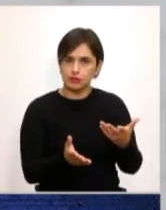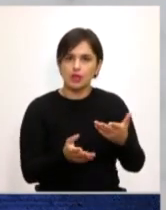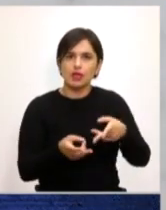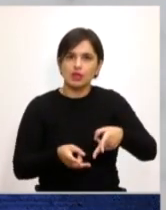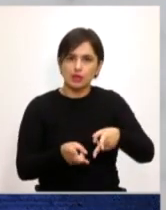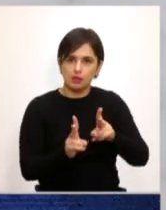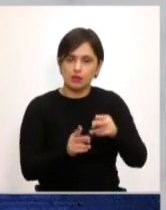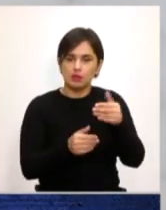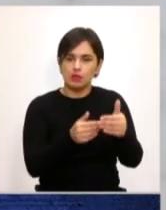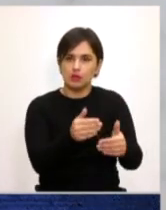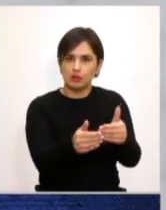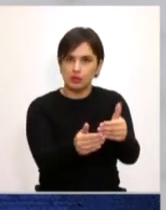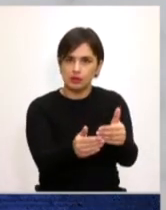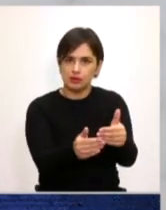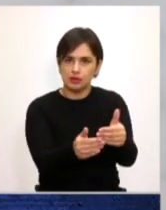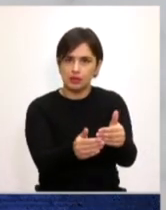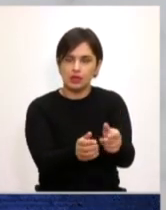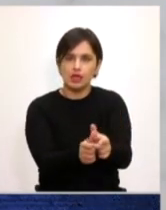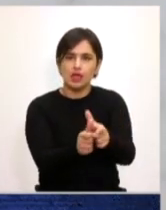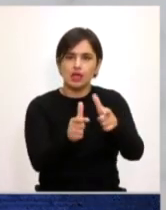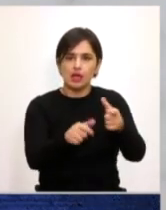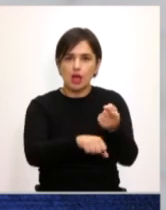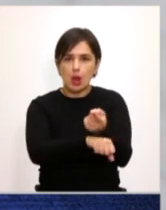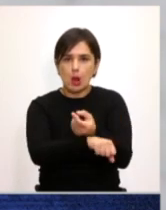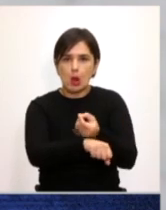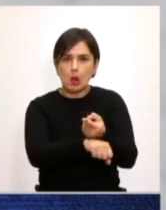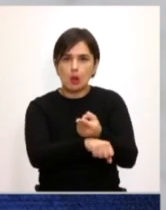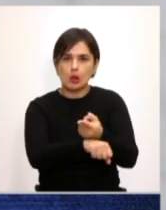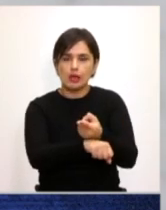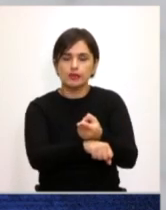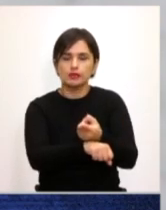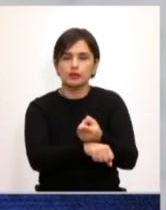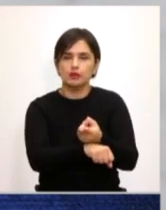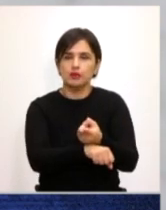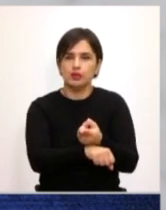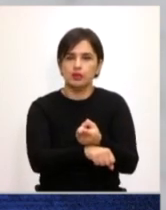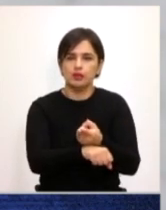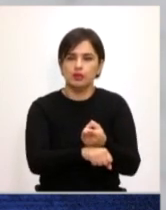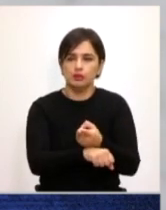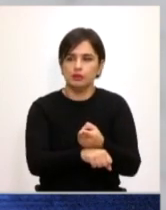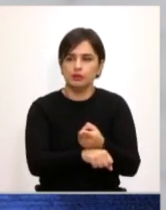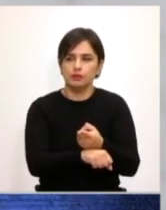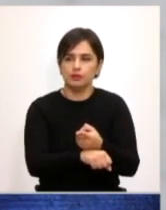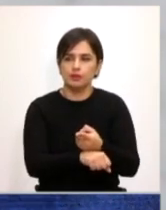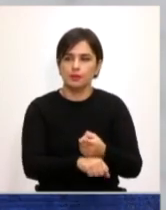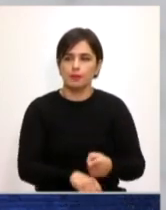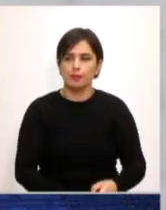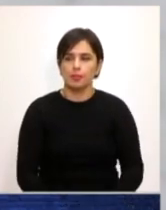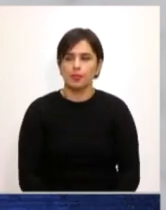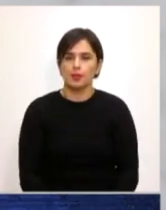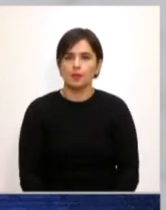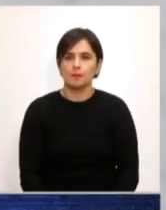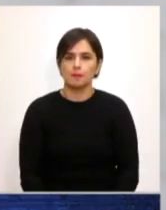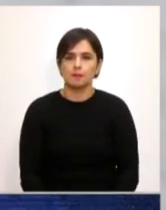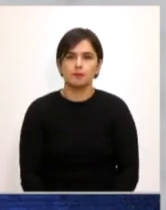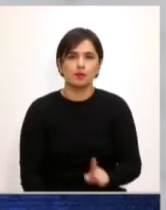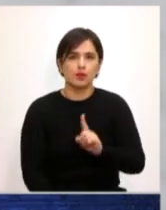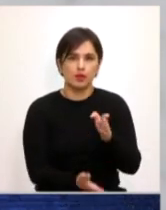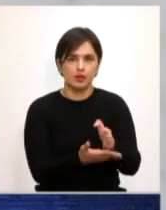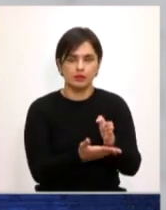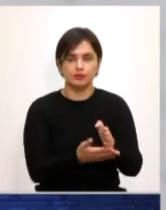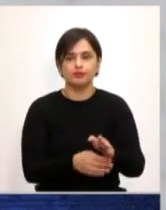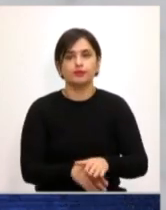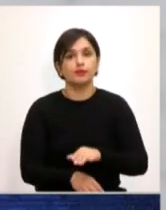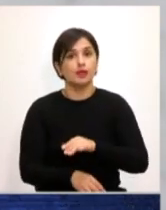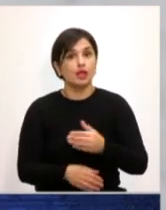permitiendo avanzar en el aumento de horas no lectivas. Esta iniciativa permitió además entregar, después